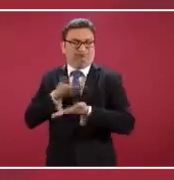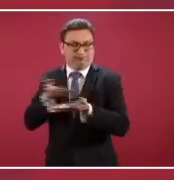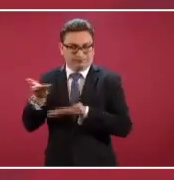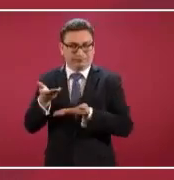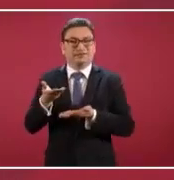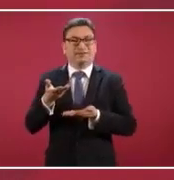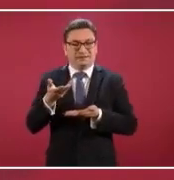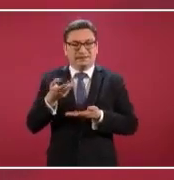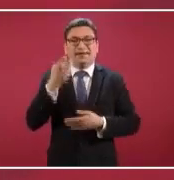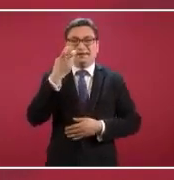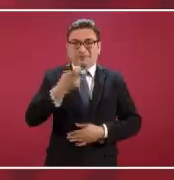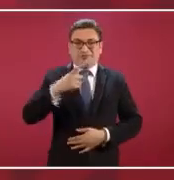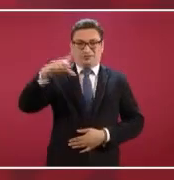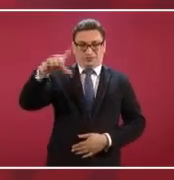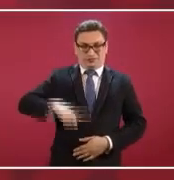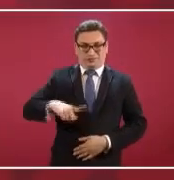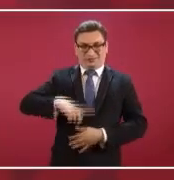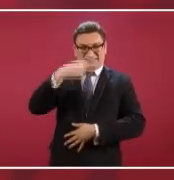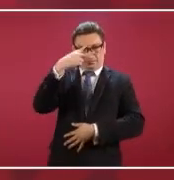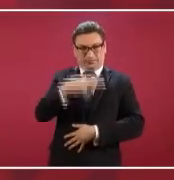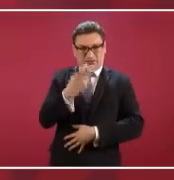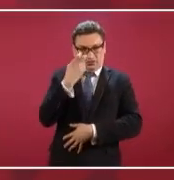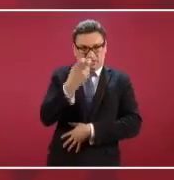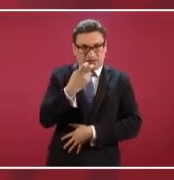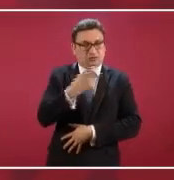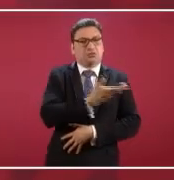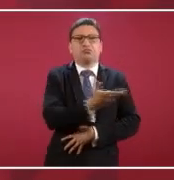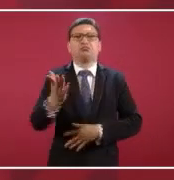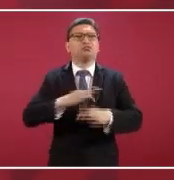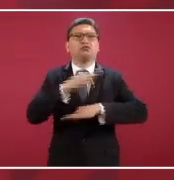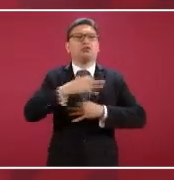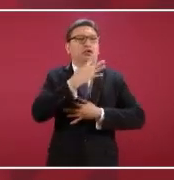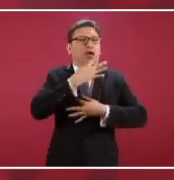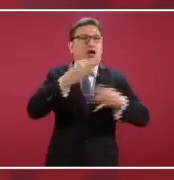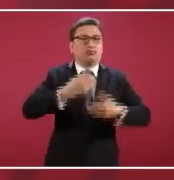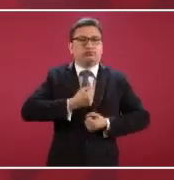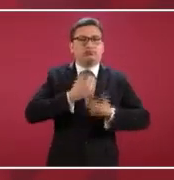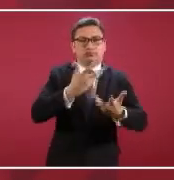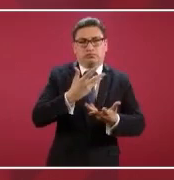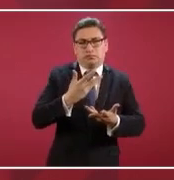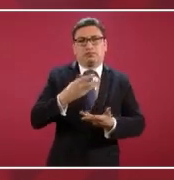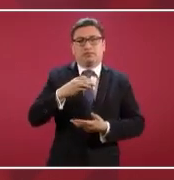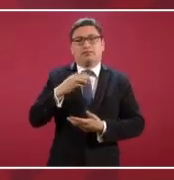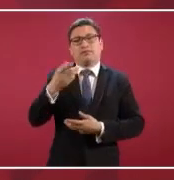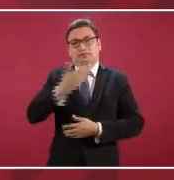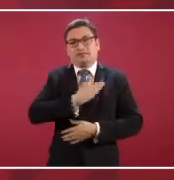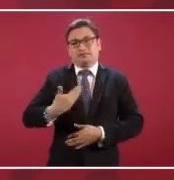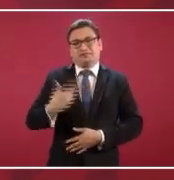del Gobierno de México y queríamos transmitírselas por instrucciones del presidente de la República.